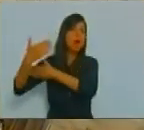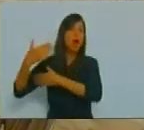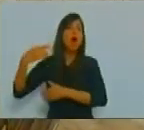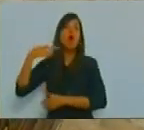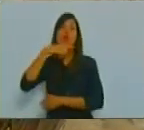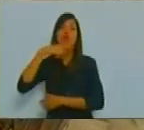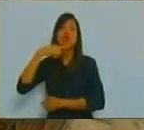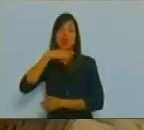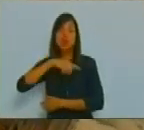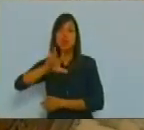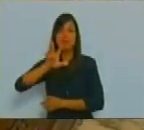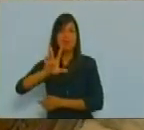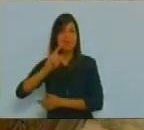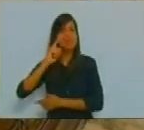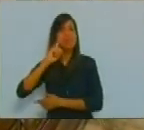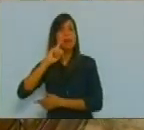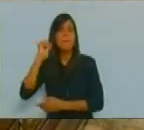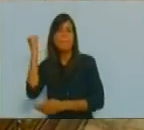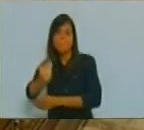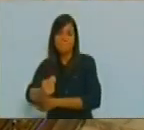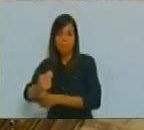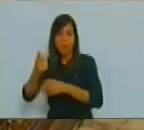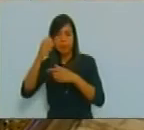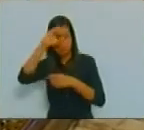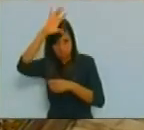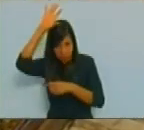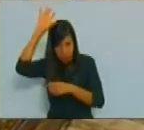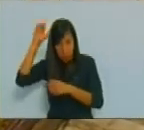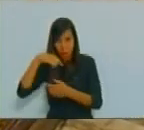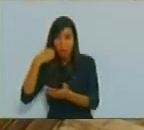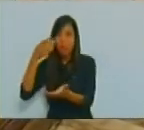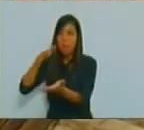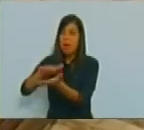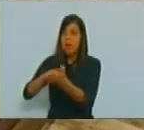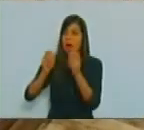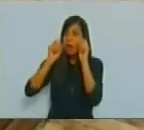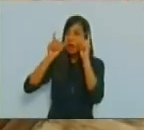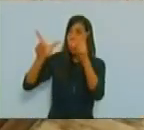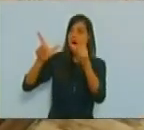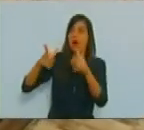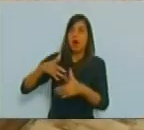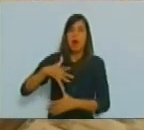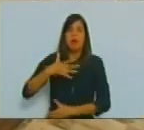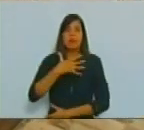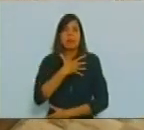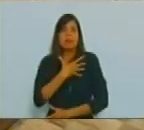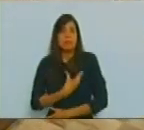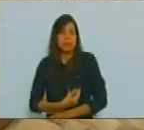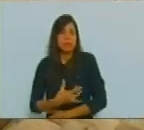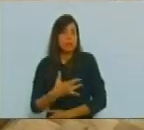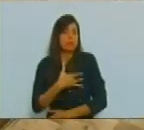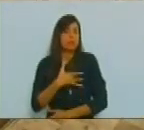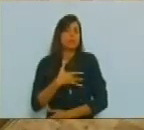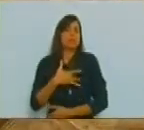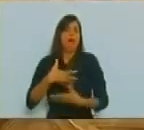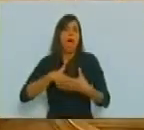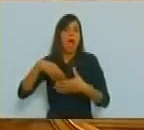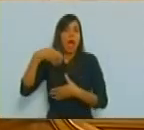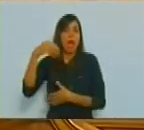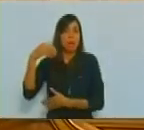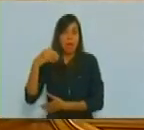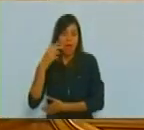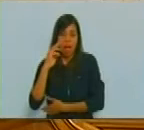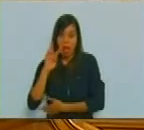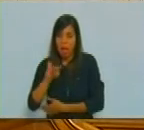del asesinato de nuestro querido rover no podíamos creerlo y muchísimo menos lo que nuestra alma tuvo que ver a